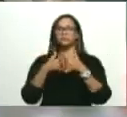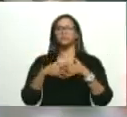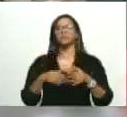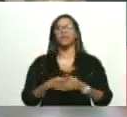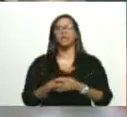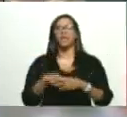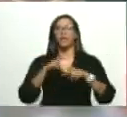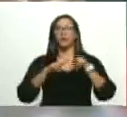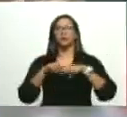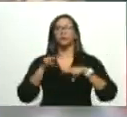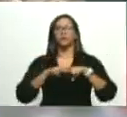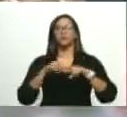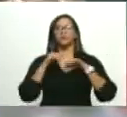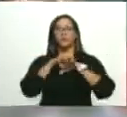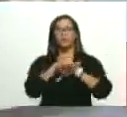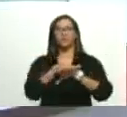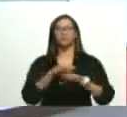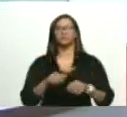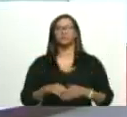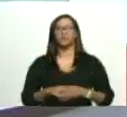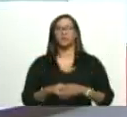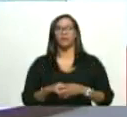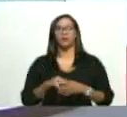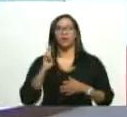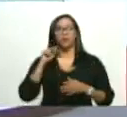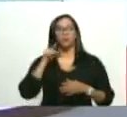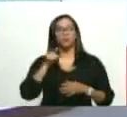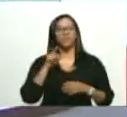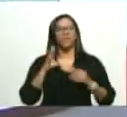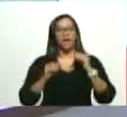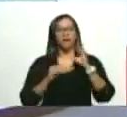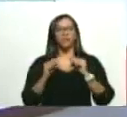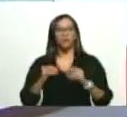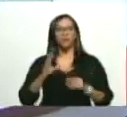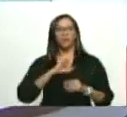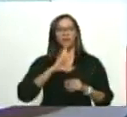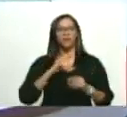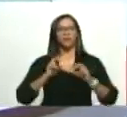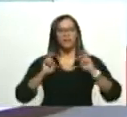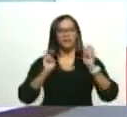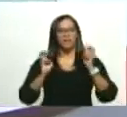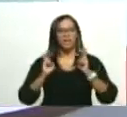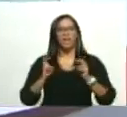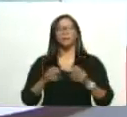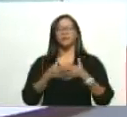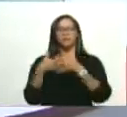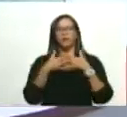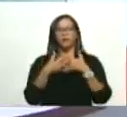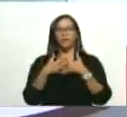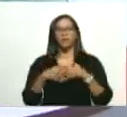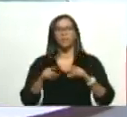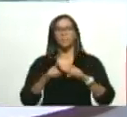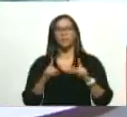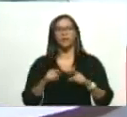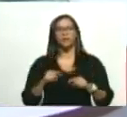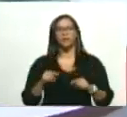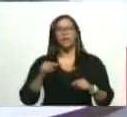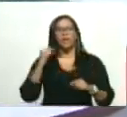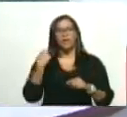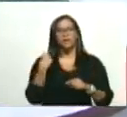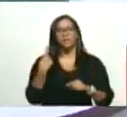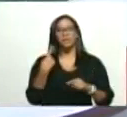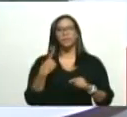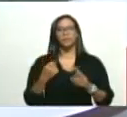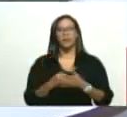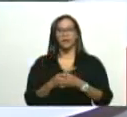construir procesos de integración regional. Usted habla con bastante propiedad sobre el tema del imperialismo estadounidense, pero quizás esta primera ola